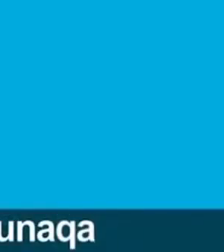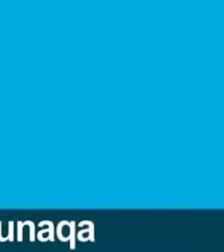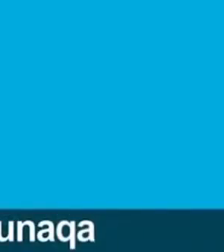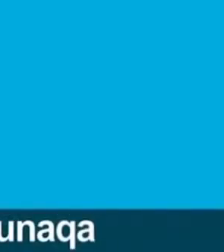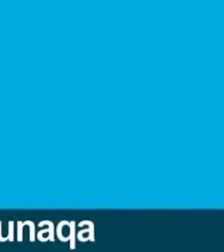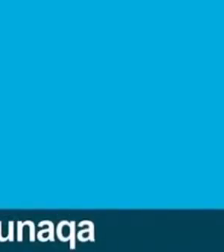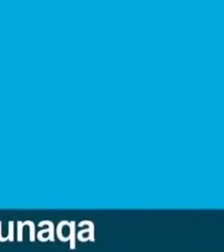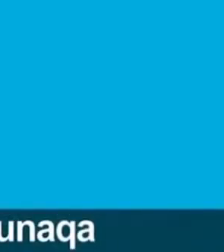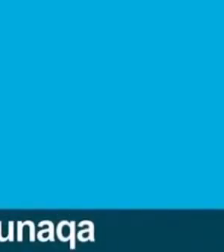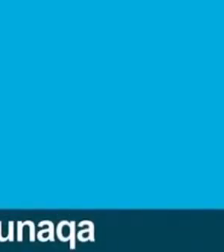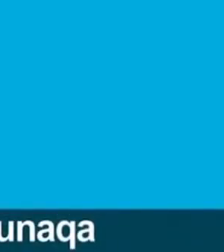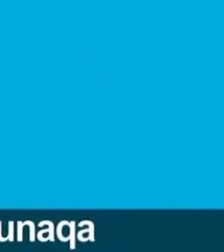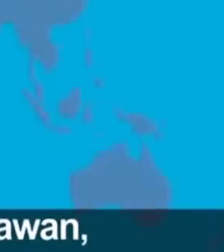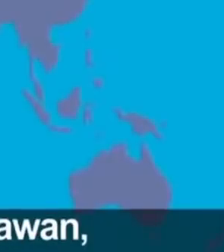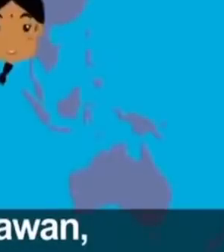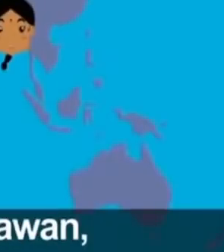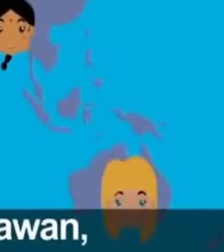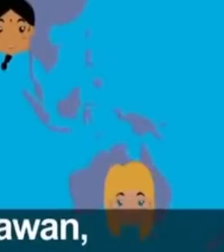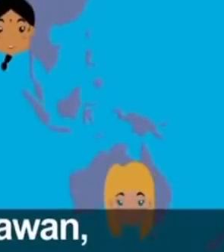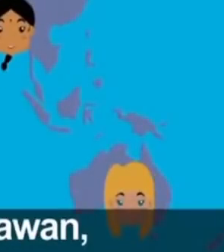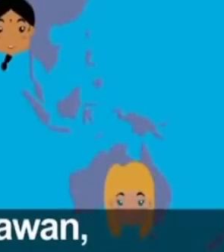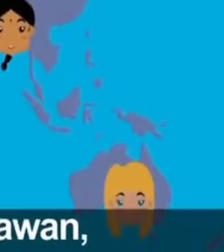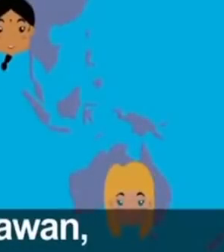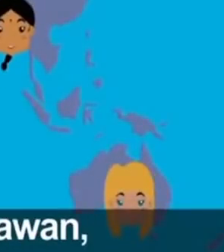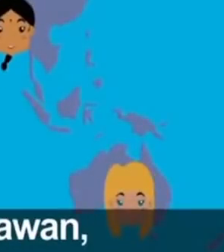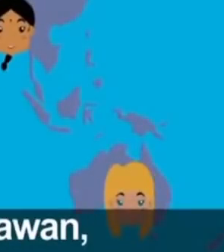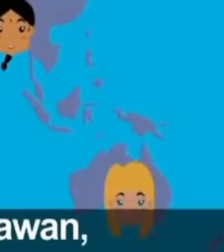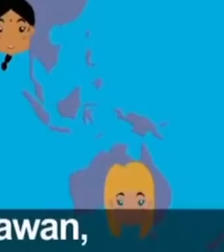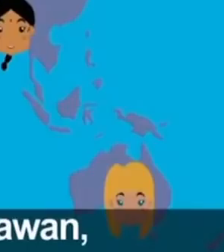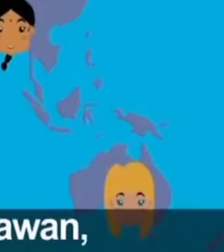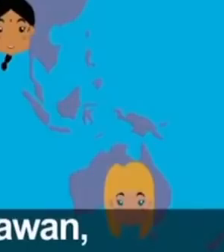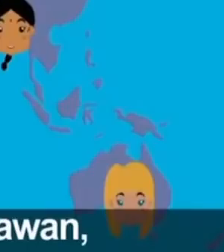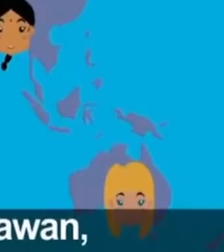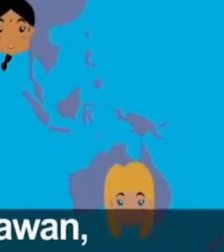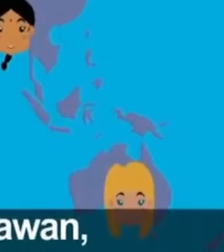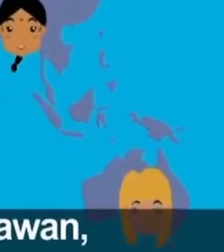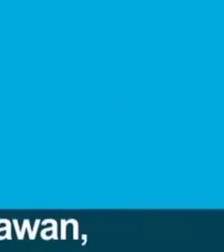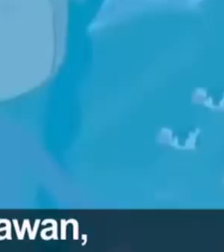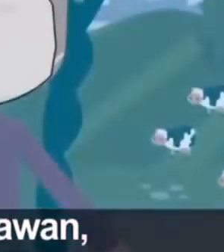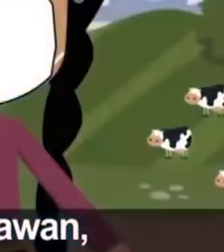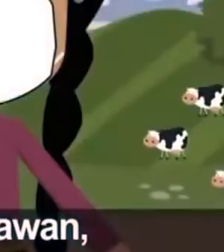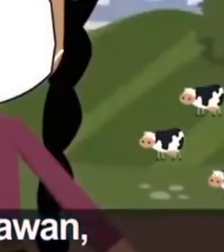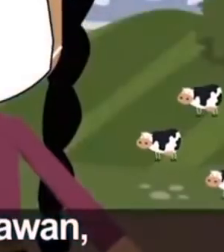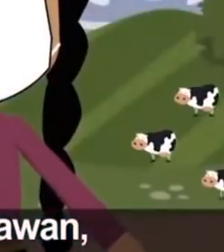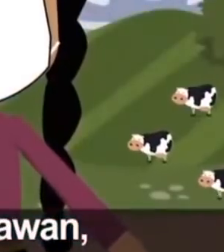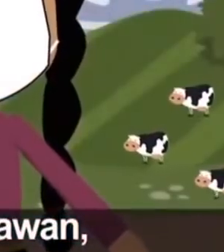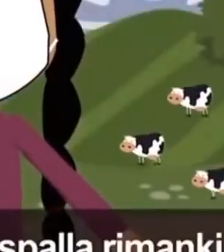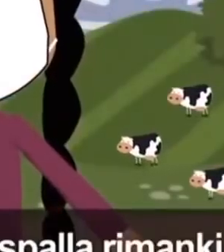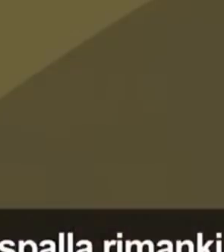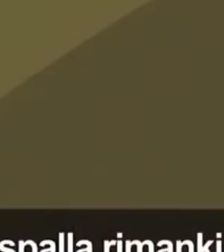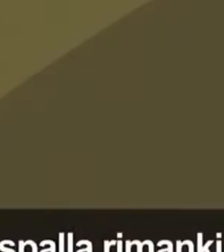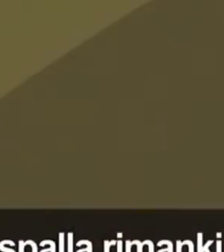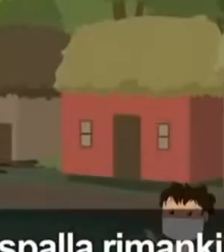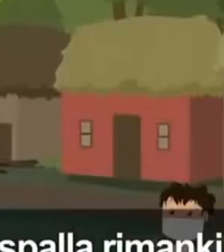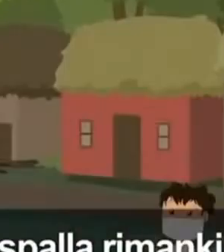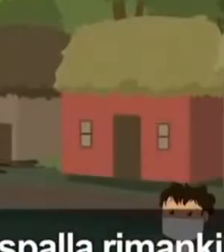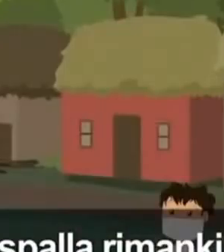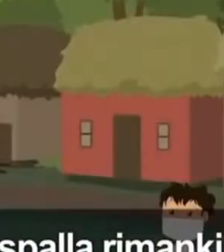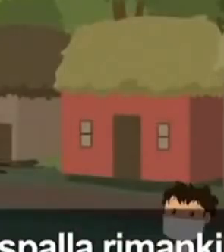Kunaja, Manam y Manakunchu, Aswangmi, Rixis Haikiruna Kunawan, Yachachich Kunawan,